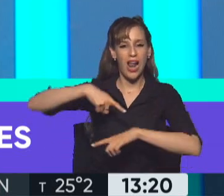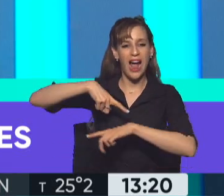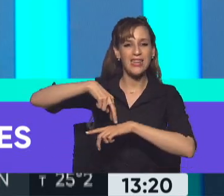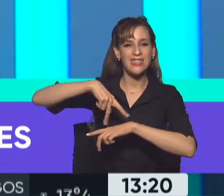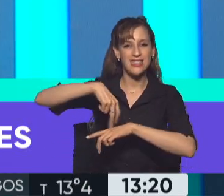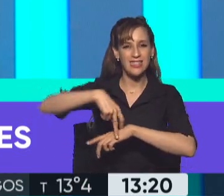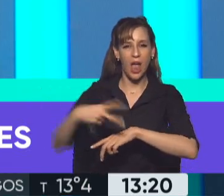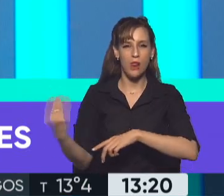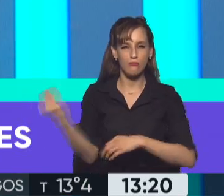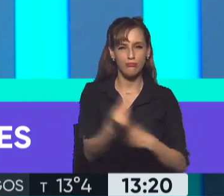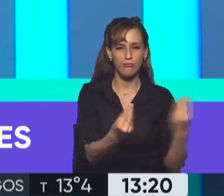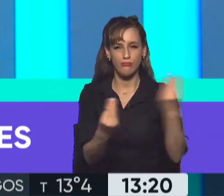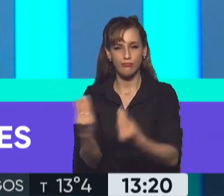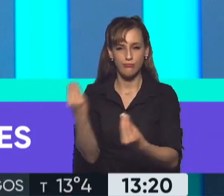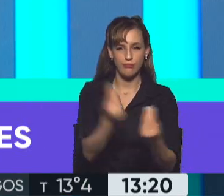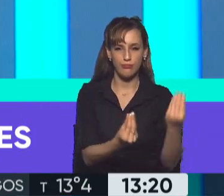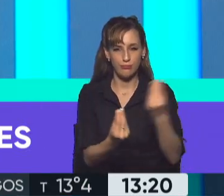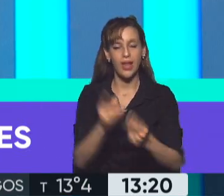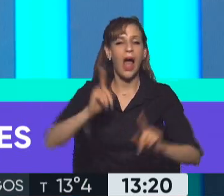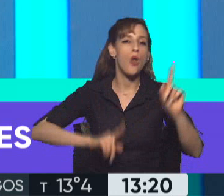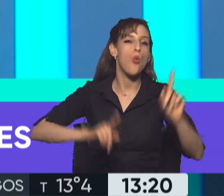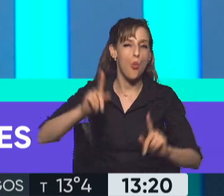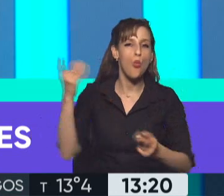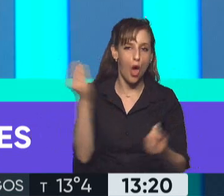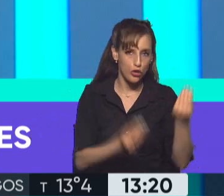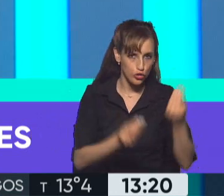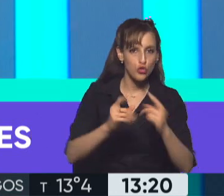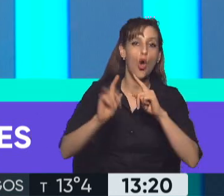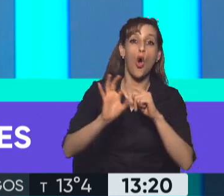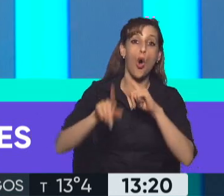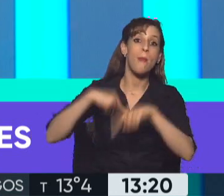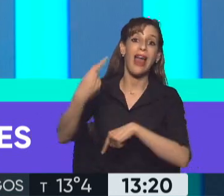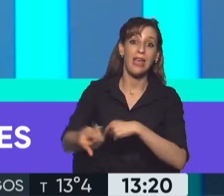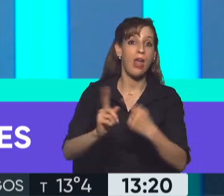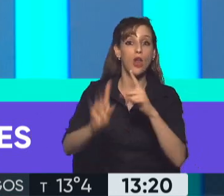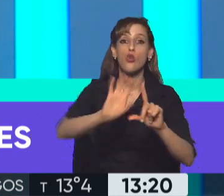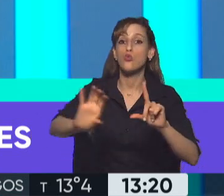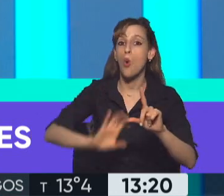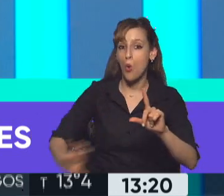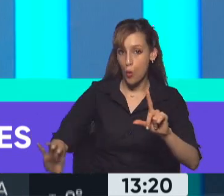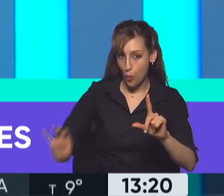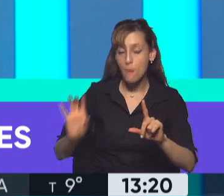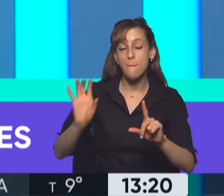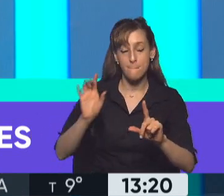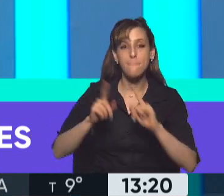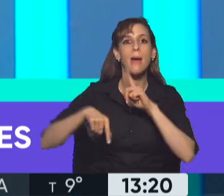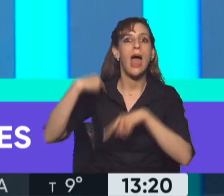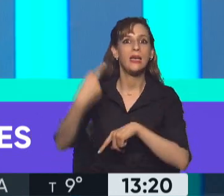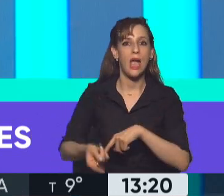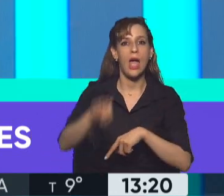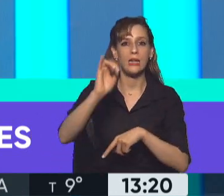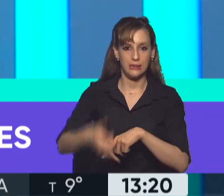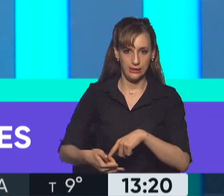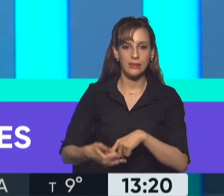para participar mañana de manera virtual por zoom se y mañana si la el plenario de los